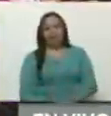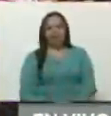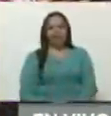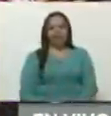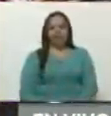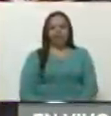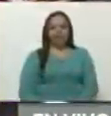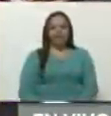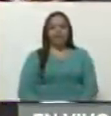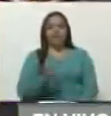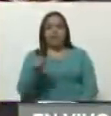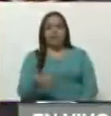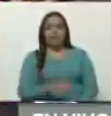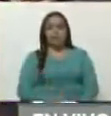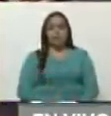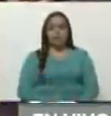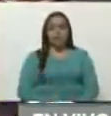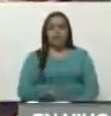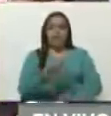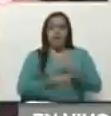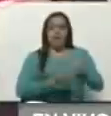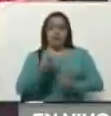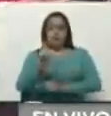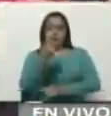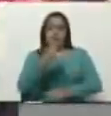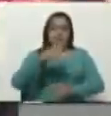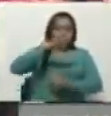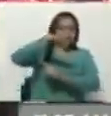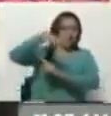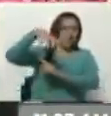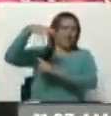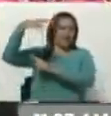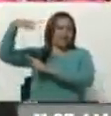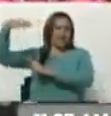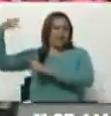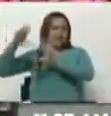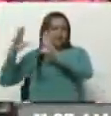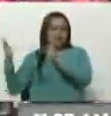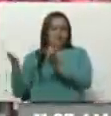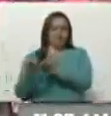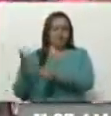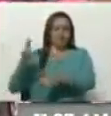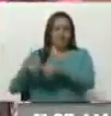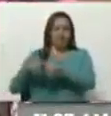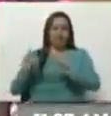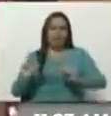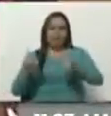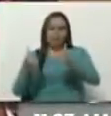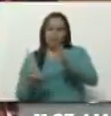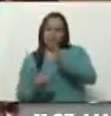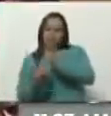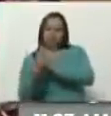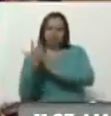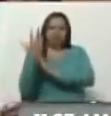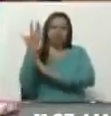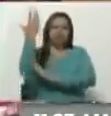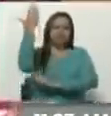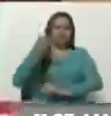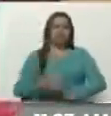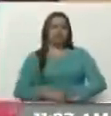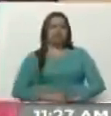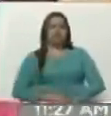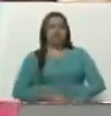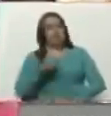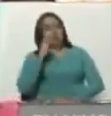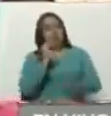lanzó el primer satélite artificial e inició la conquista del espacio. Fíjense ustedes, esto es una enorme